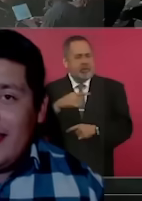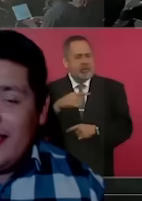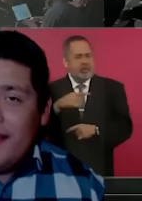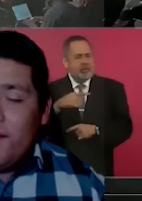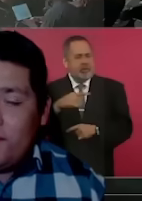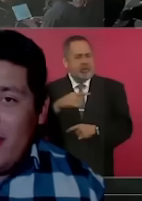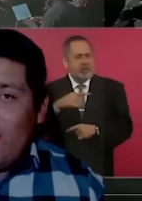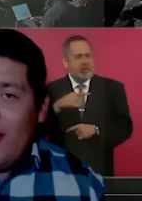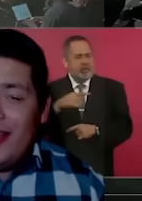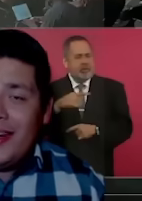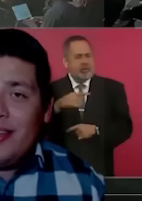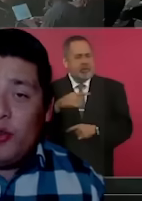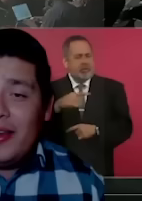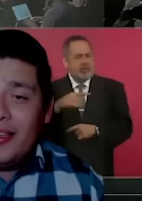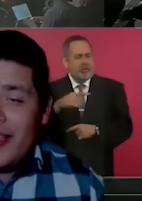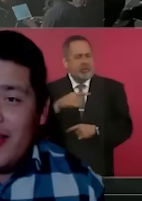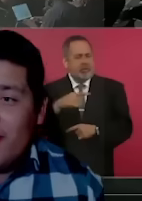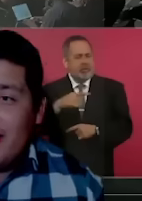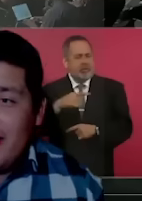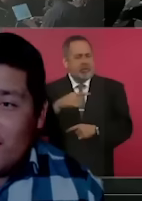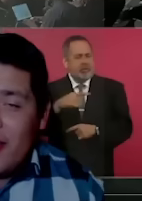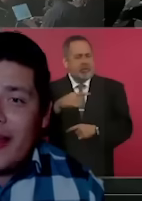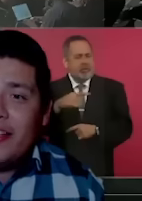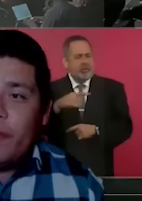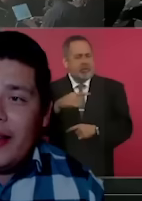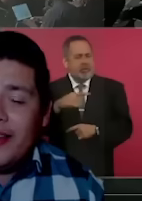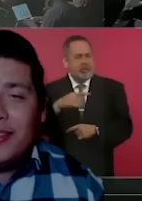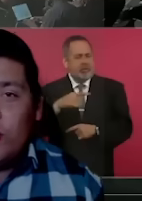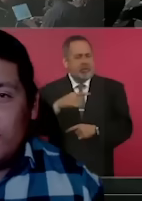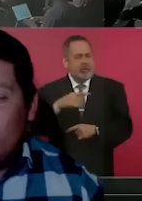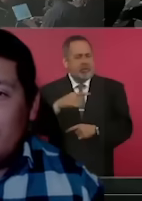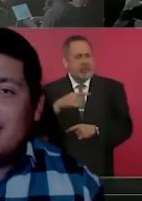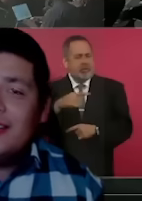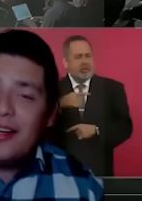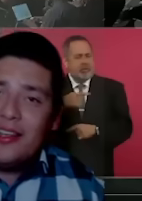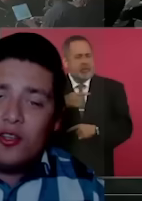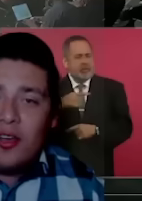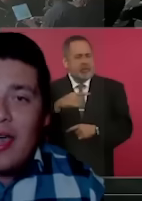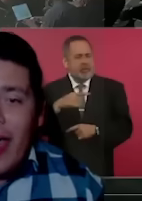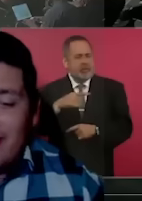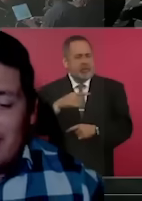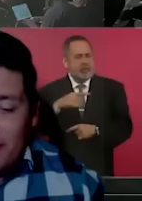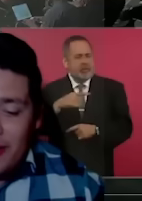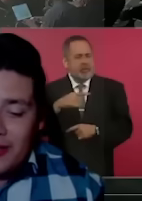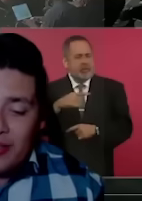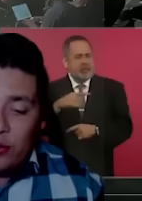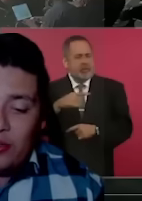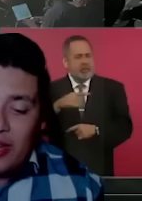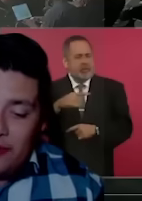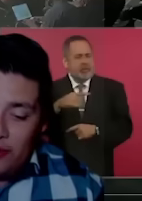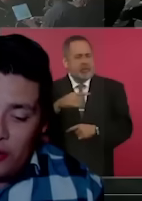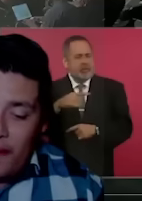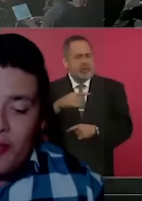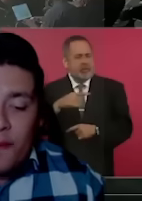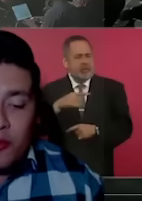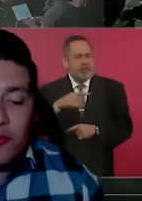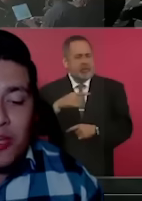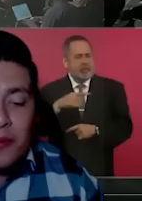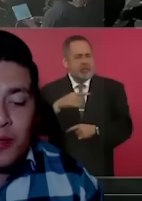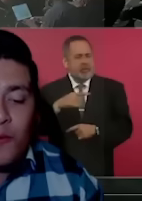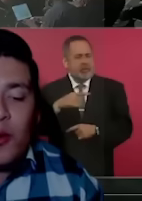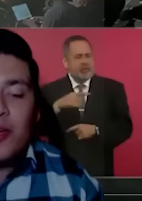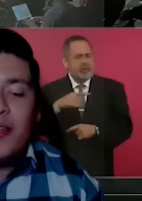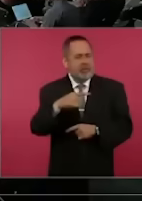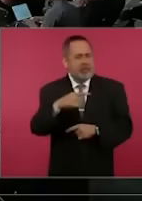pues pegó el grito en el cielo, y como era de esperarse, su respuesta se realizó a través de su televisora.